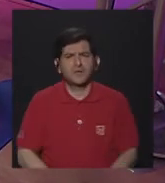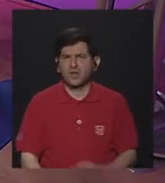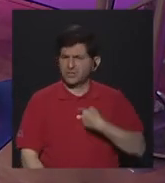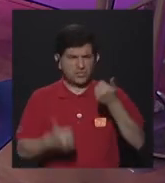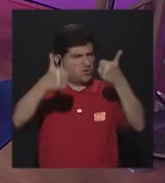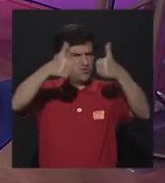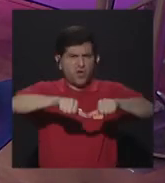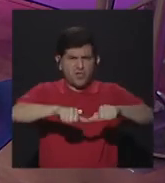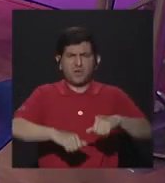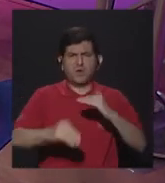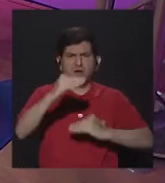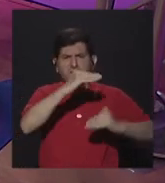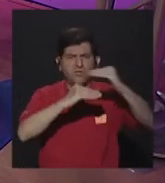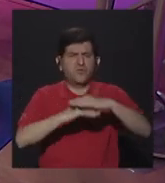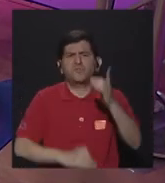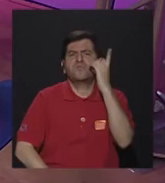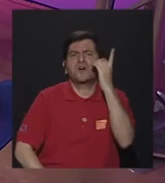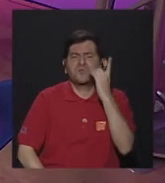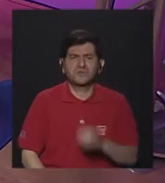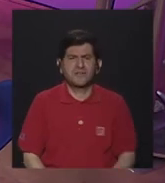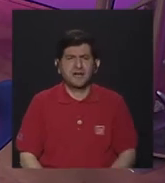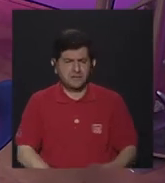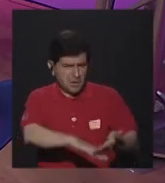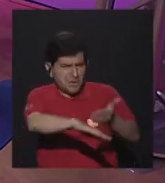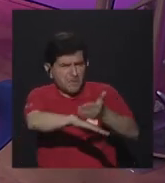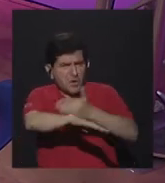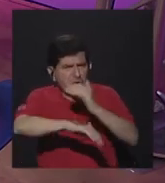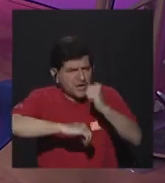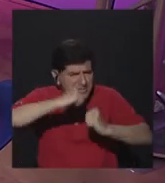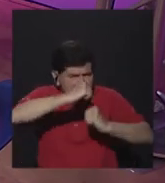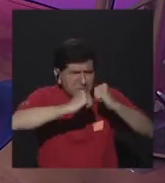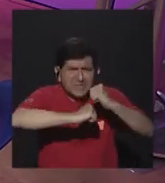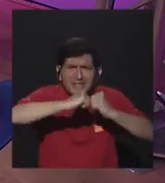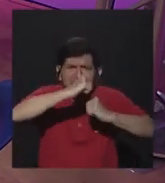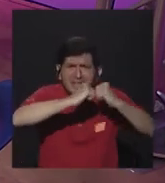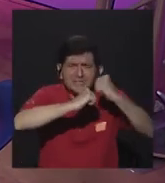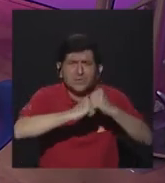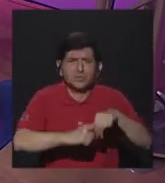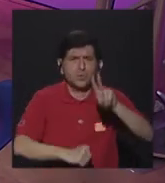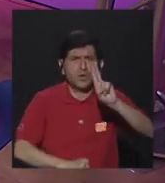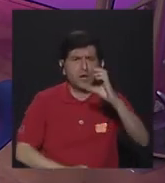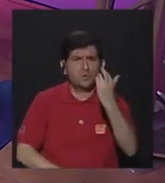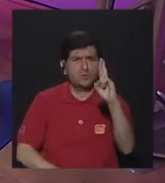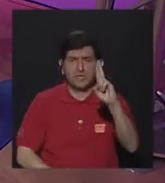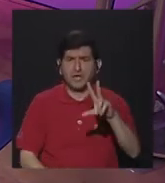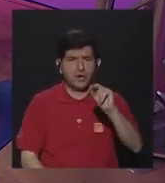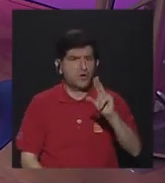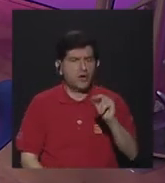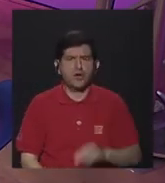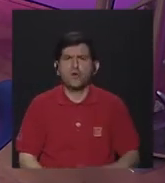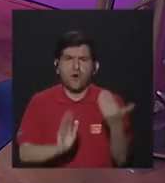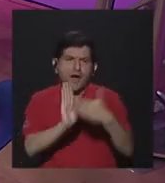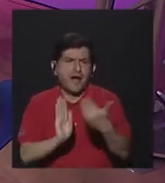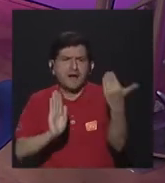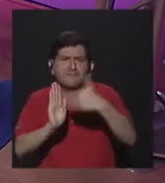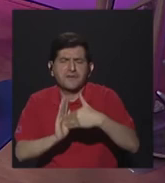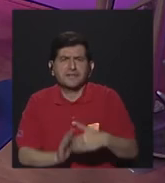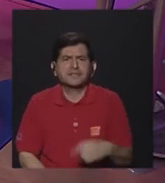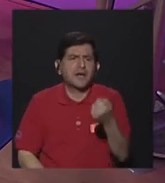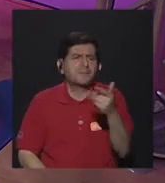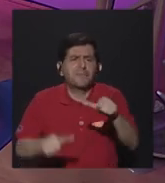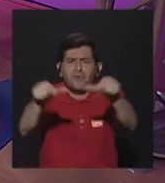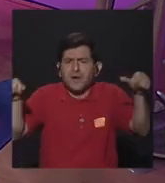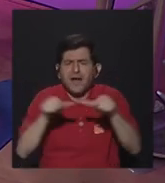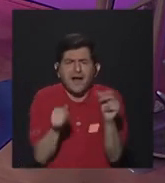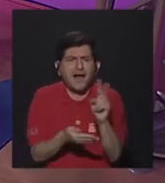estoy de acuerdo con la facultad de antología porque el crecimiento de la extra infraestructura la usr no debe darse a costa de pocos pulmones verdes